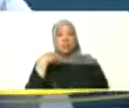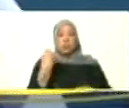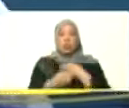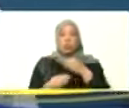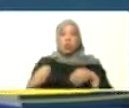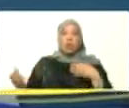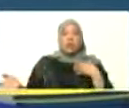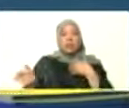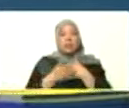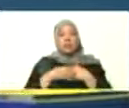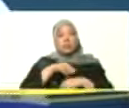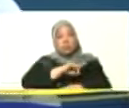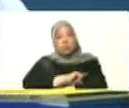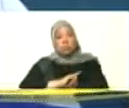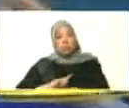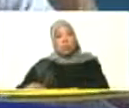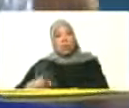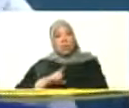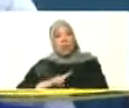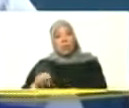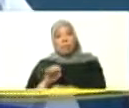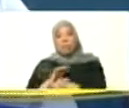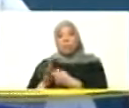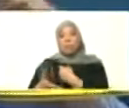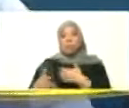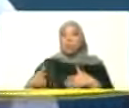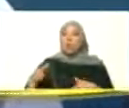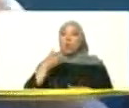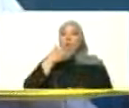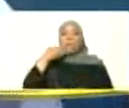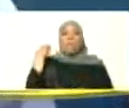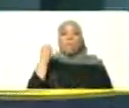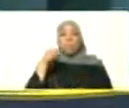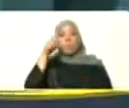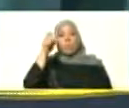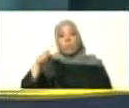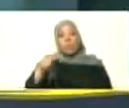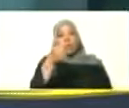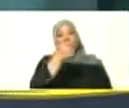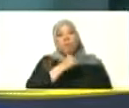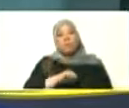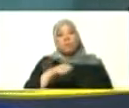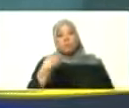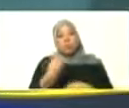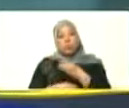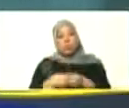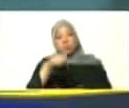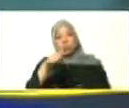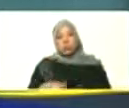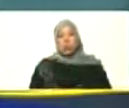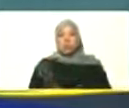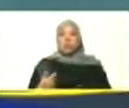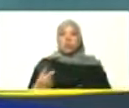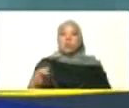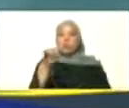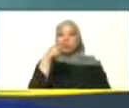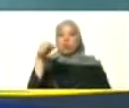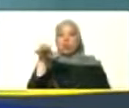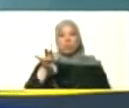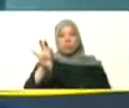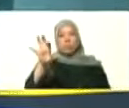el bloqueo, las sanciones y la pandemia, pero también orgulloso de un pueblo que resistió esas tormentas, que se levanta y que recupera este